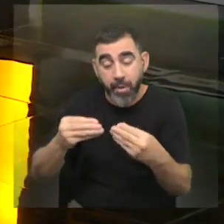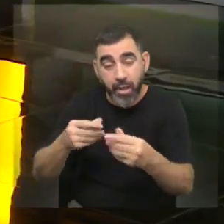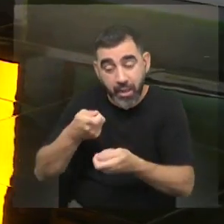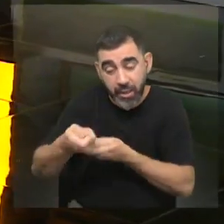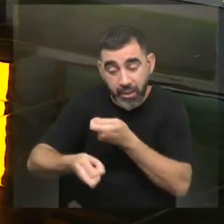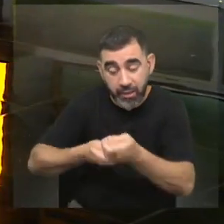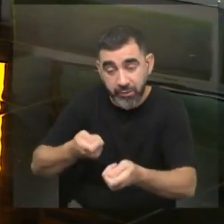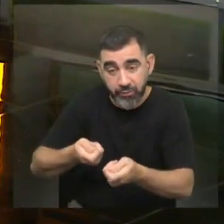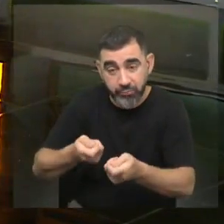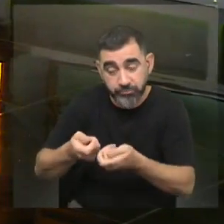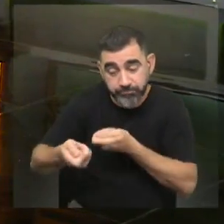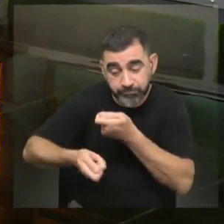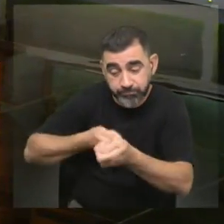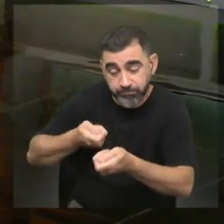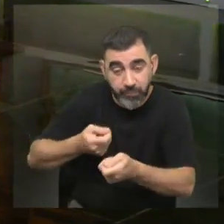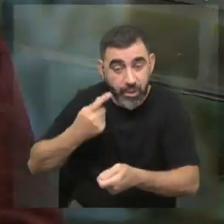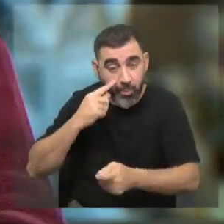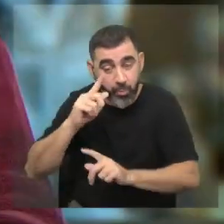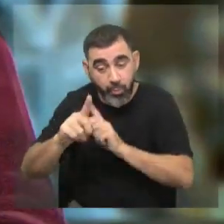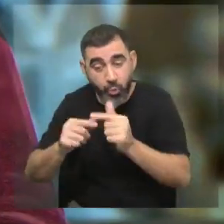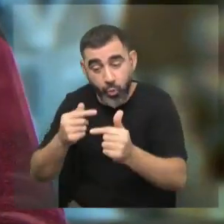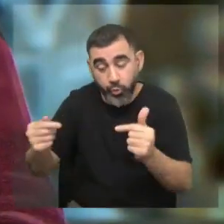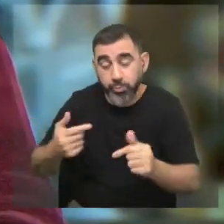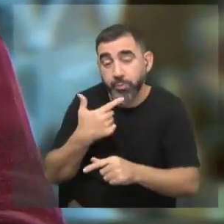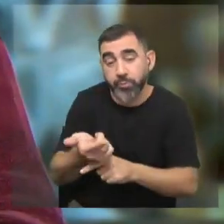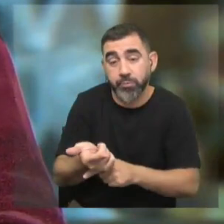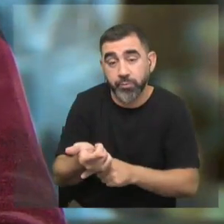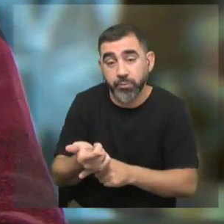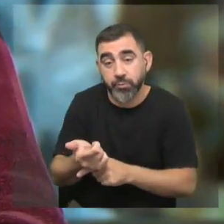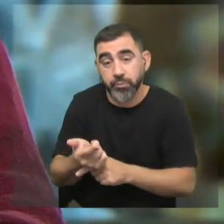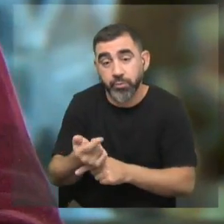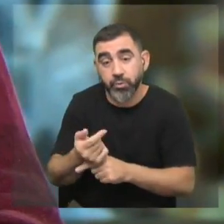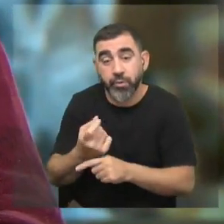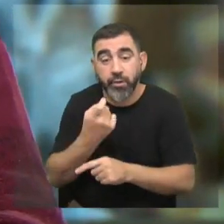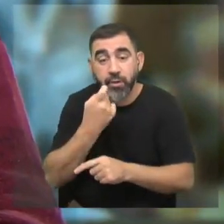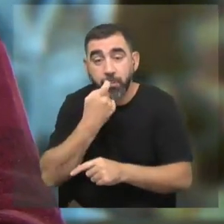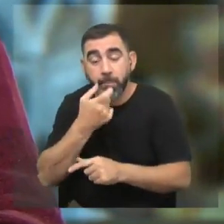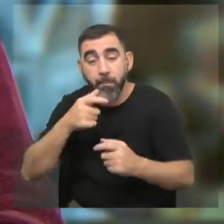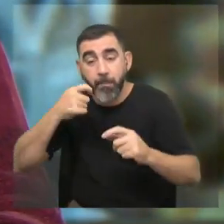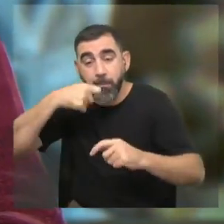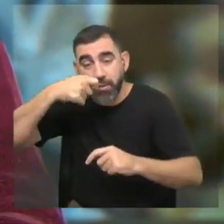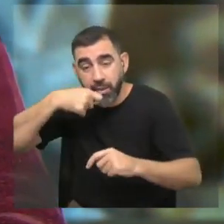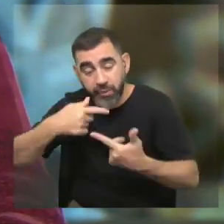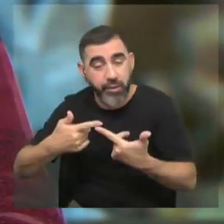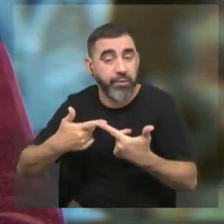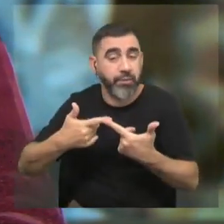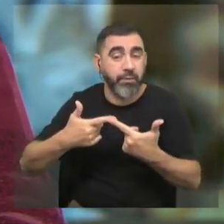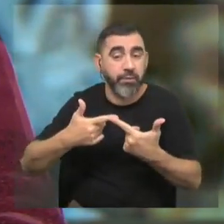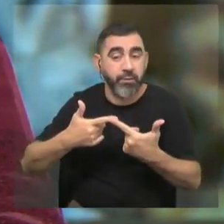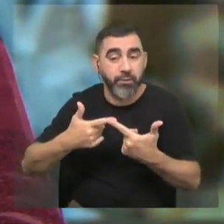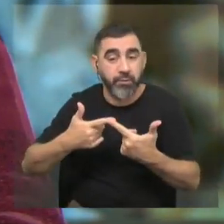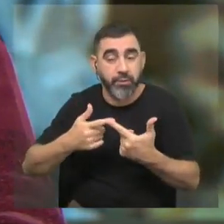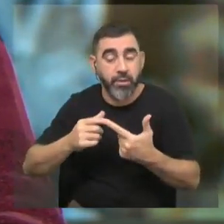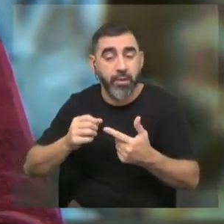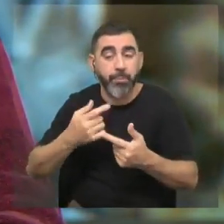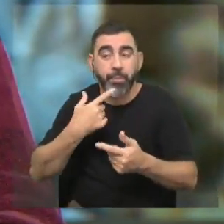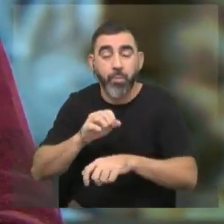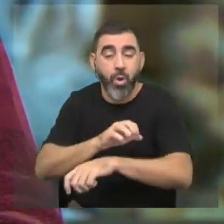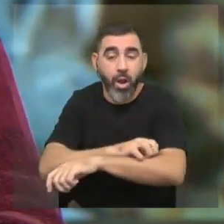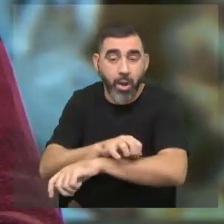Dos astronautas norteamericanos que están orbitando al planeta en la Estación Espacial Internacional debían regresar a la Tierra a mediados de junio,